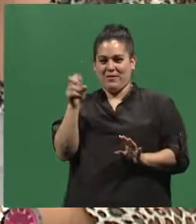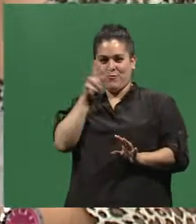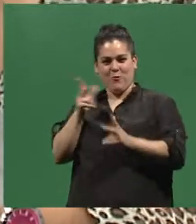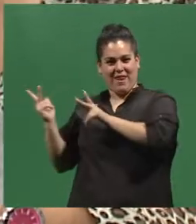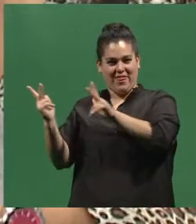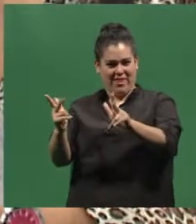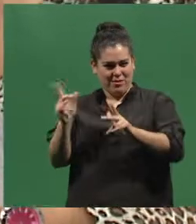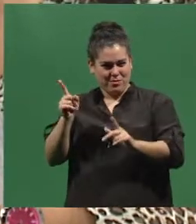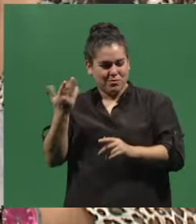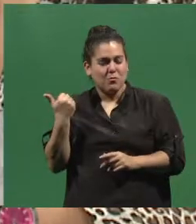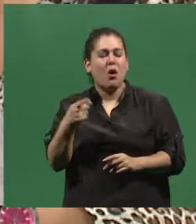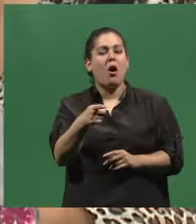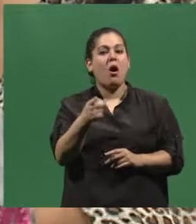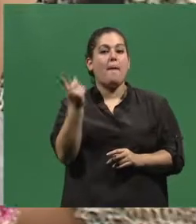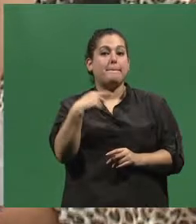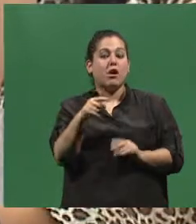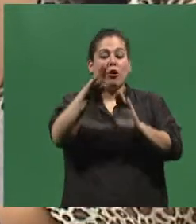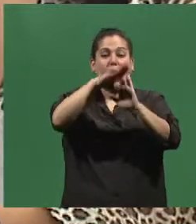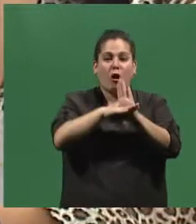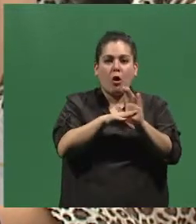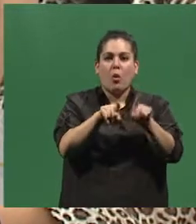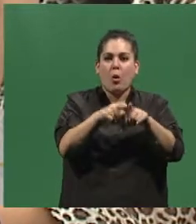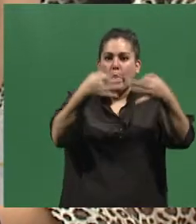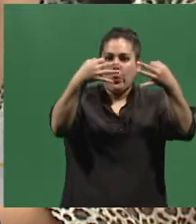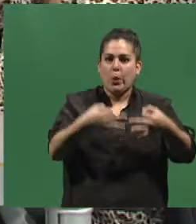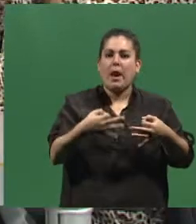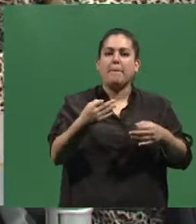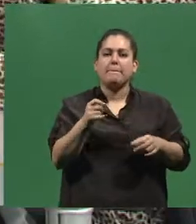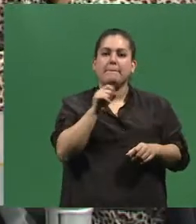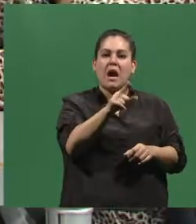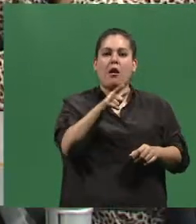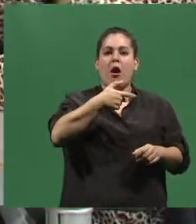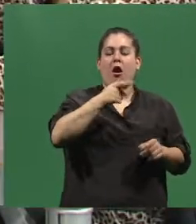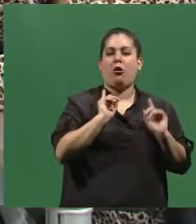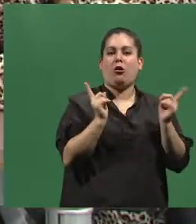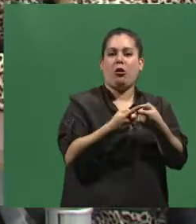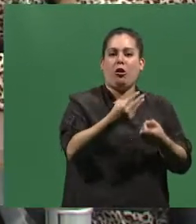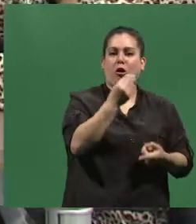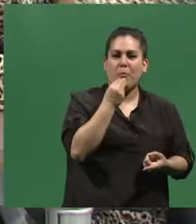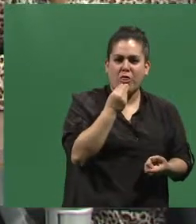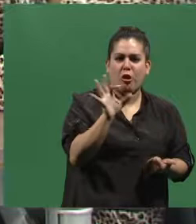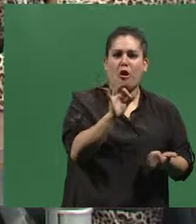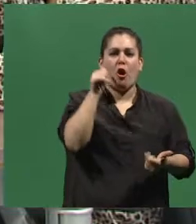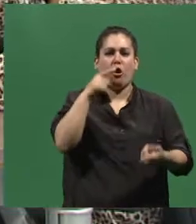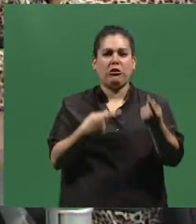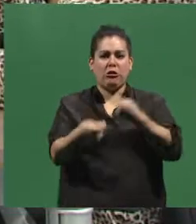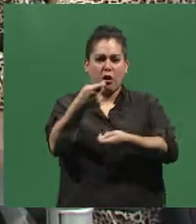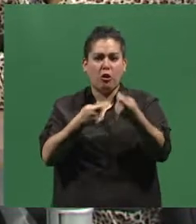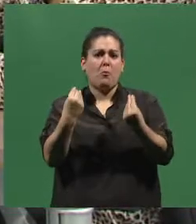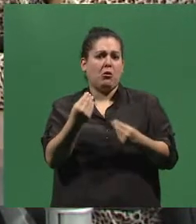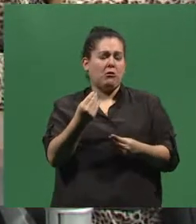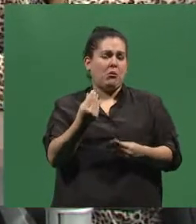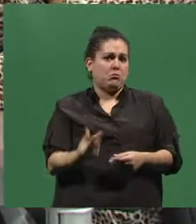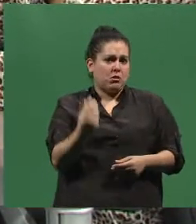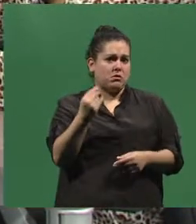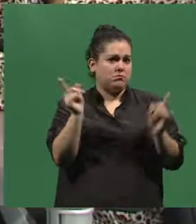nutrición, pero que tenga buenas prácticas para los comedores. Muchas veces los comedores o los kioscos no saben cómo